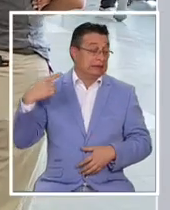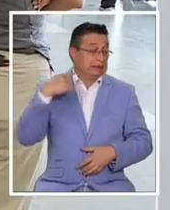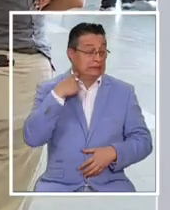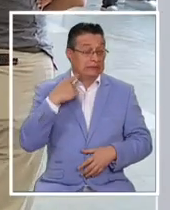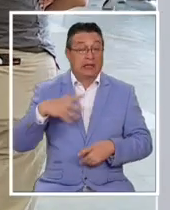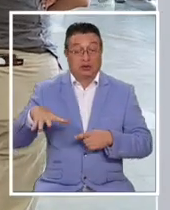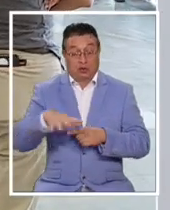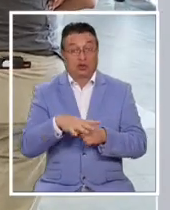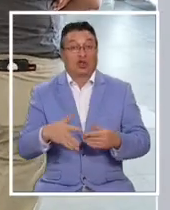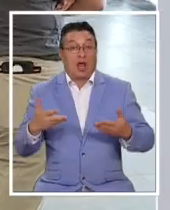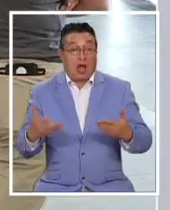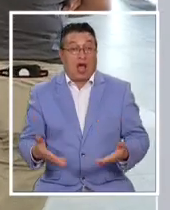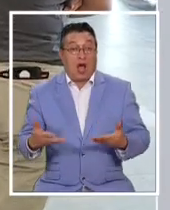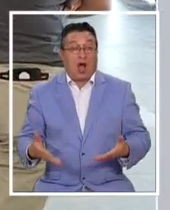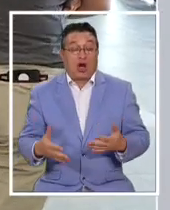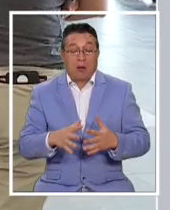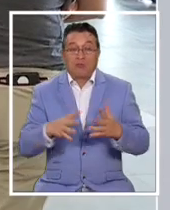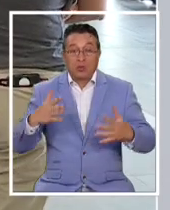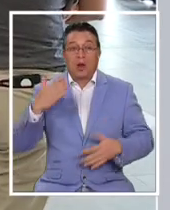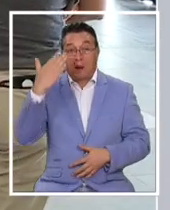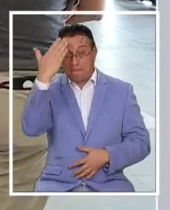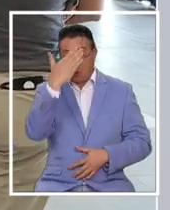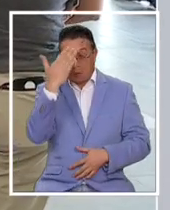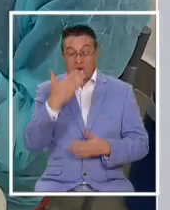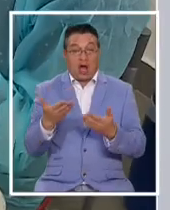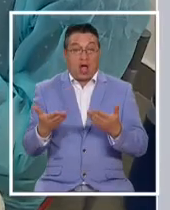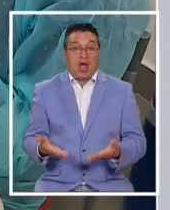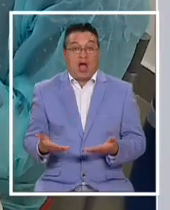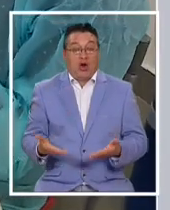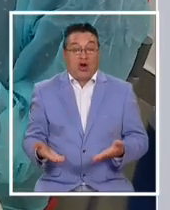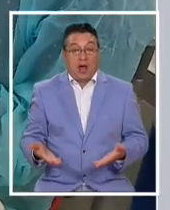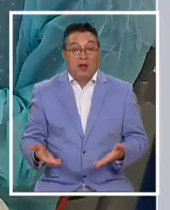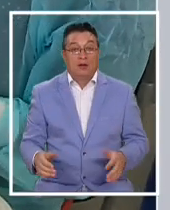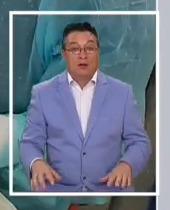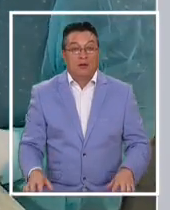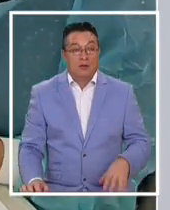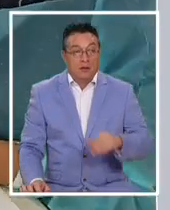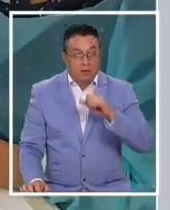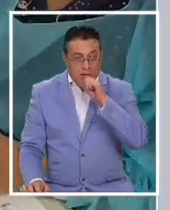momento ya suficientemente preocupante que estamos viviendo hoy en día, doctor?